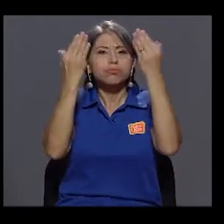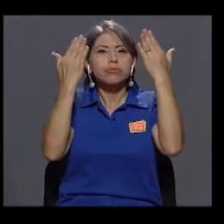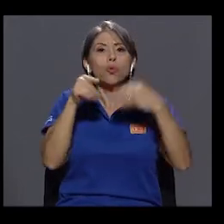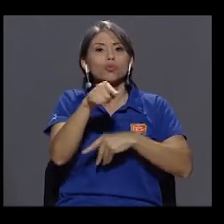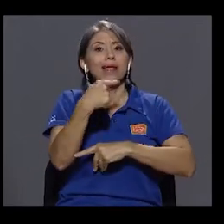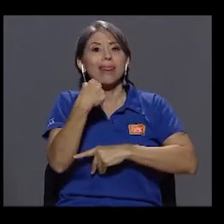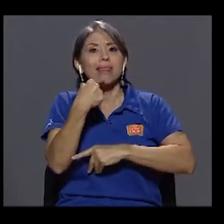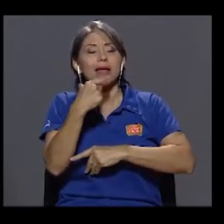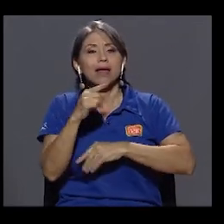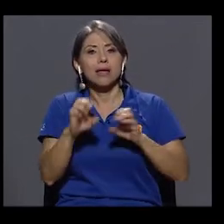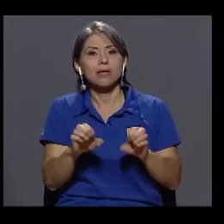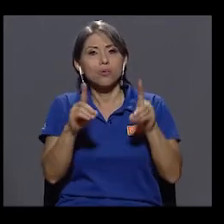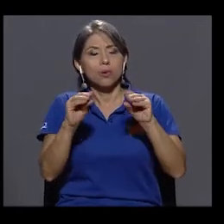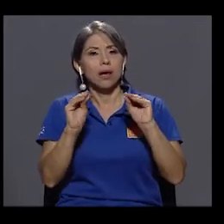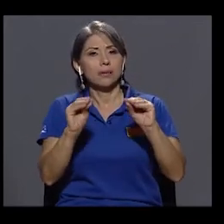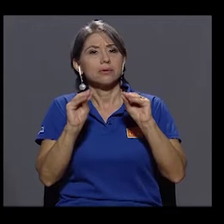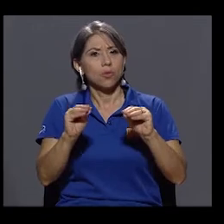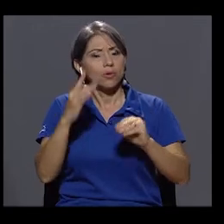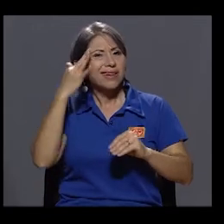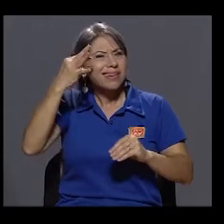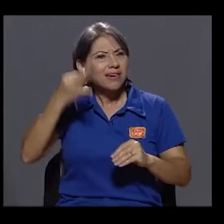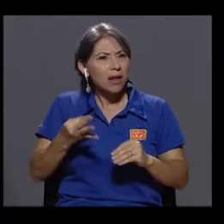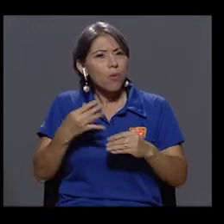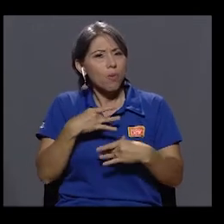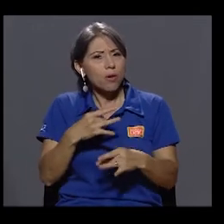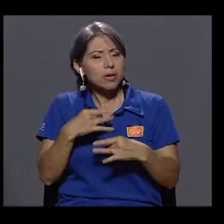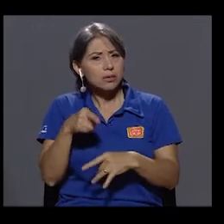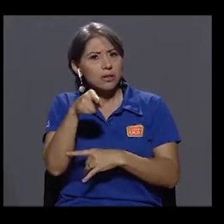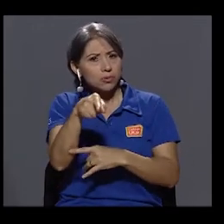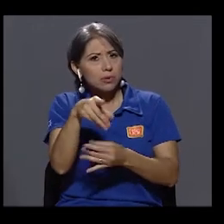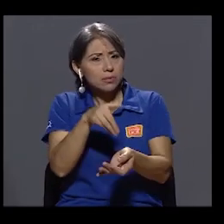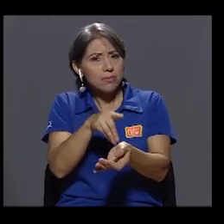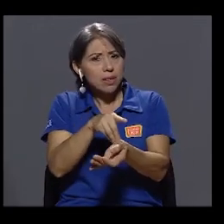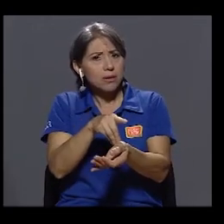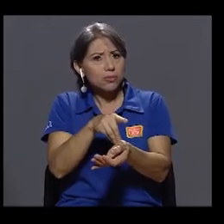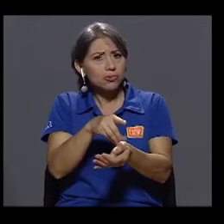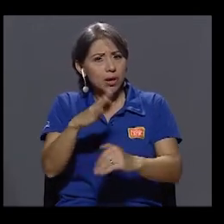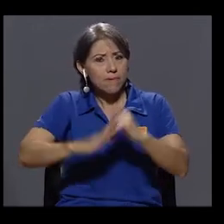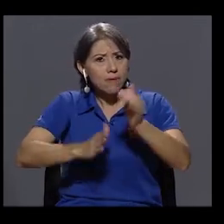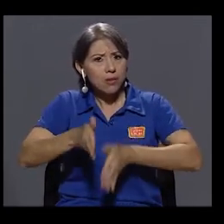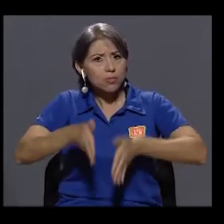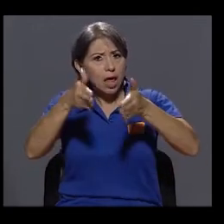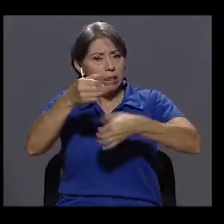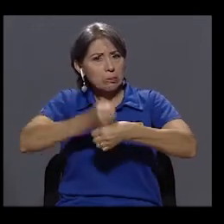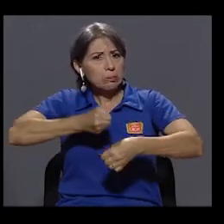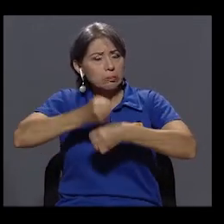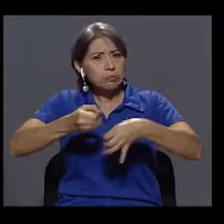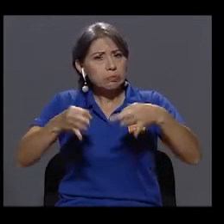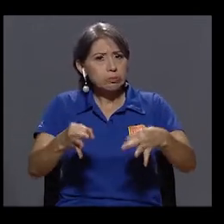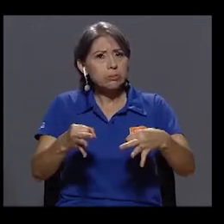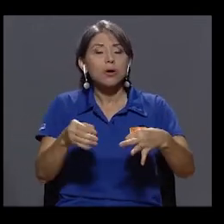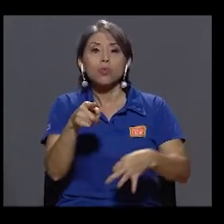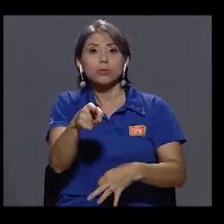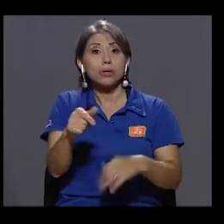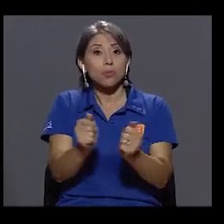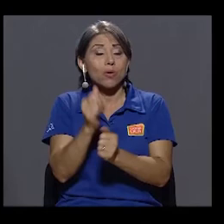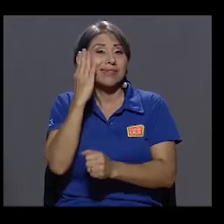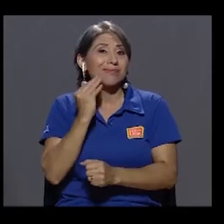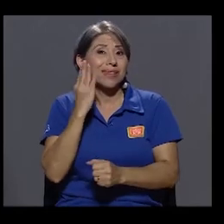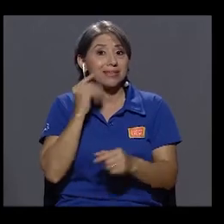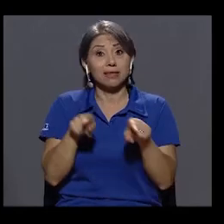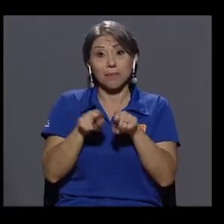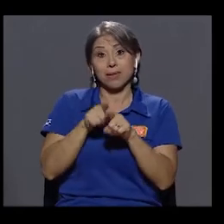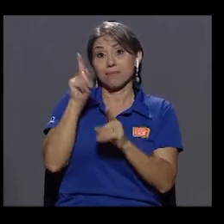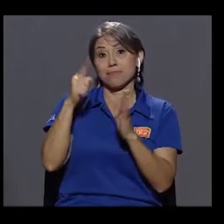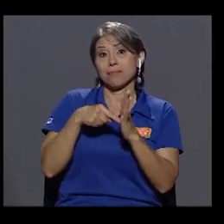de la educación y creo que está haciendo cosas muy interesantes también ustedes de los médicos en la facultad usted con toda la experiencia que tiene inclusive en el